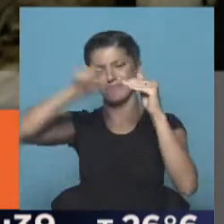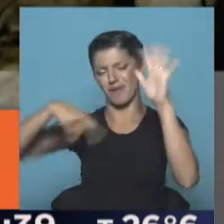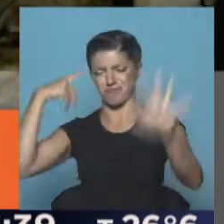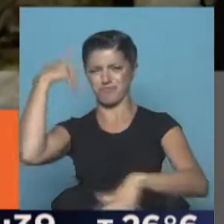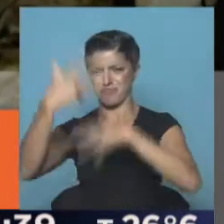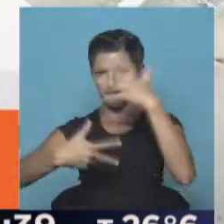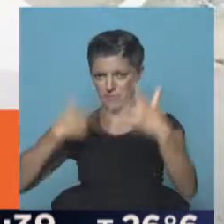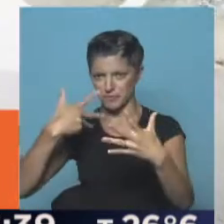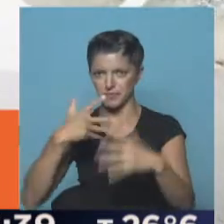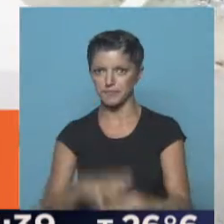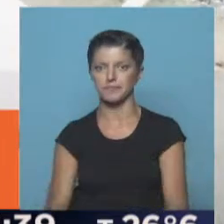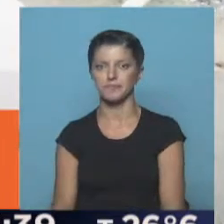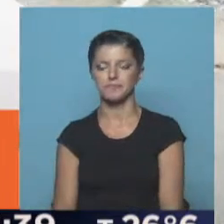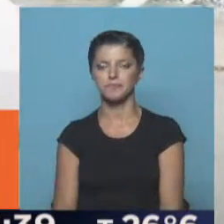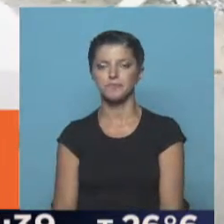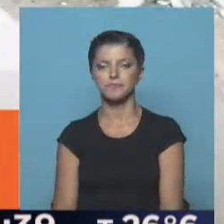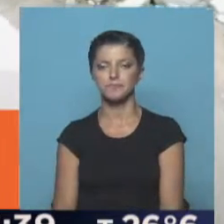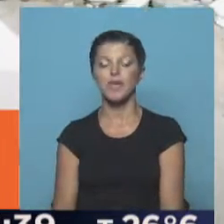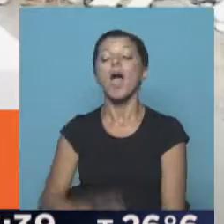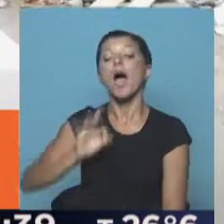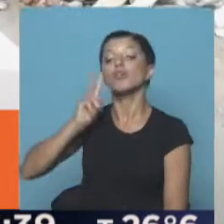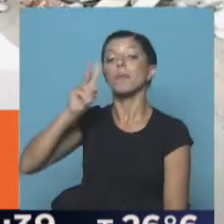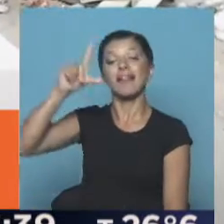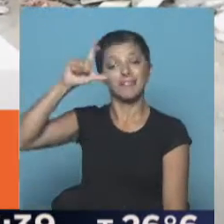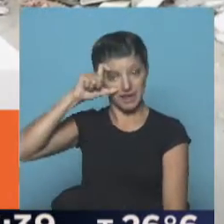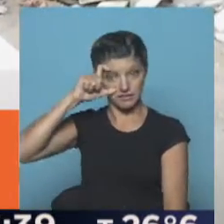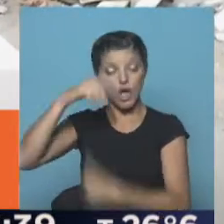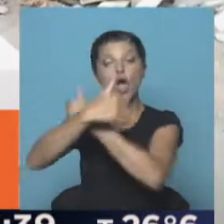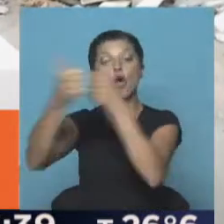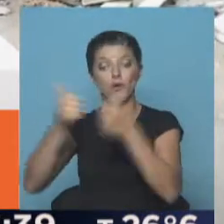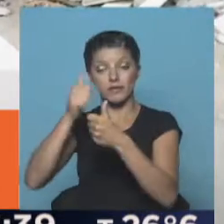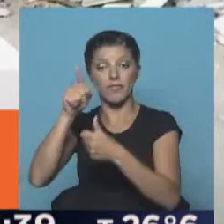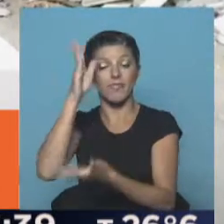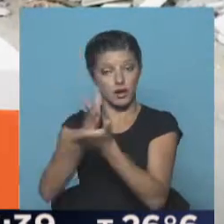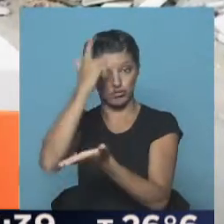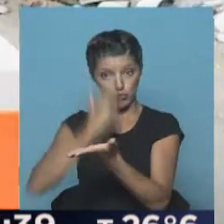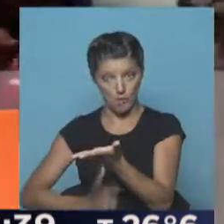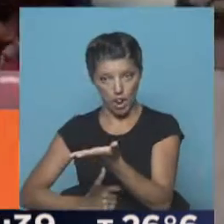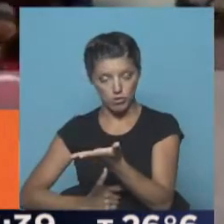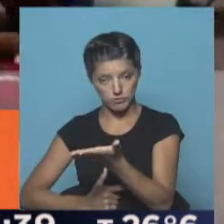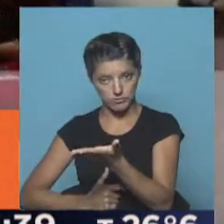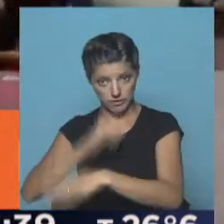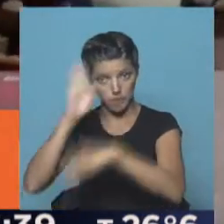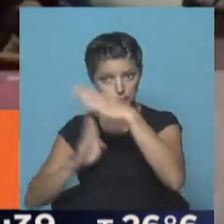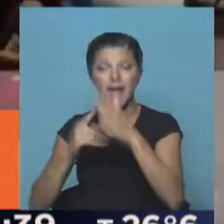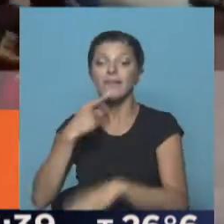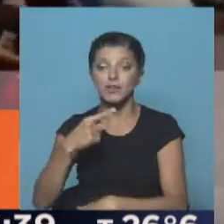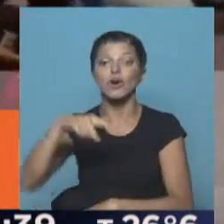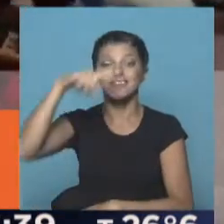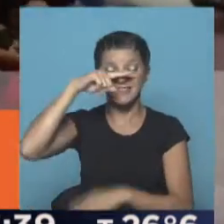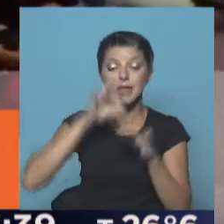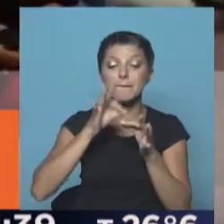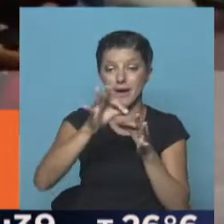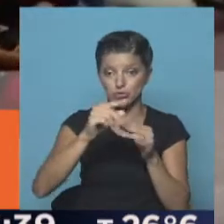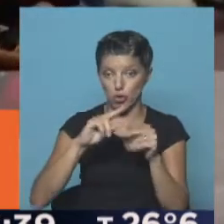violencia. En 2010, la Corte Interamericana de Derechos Humanos determinó que 7 metros cuadrados